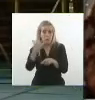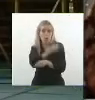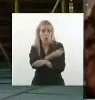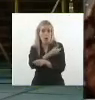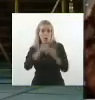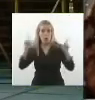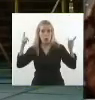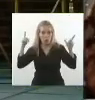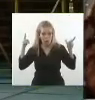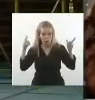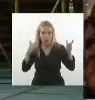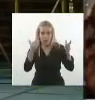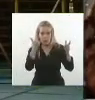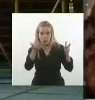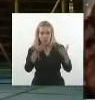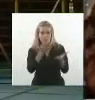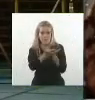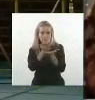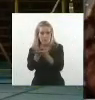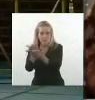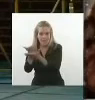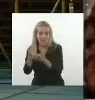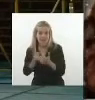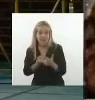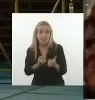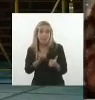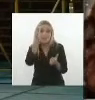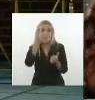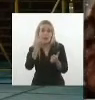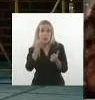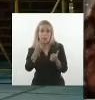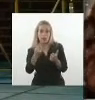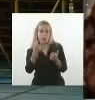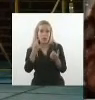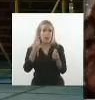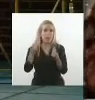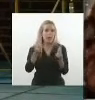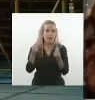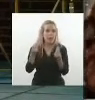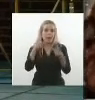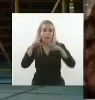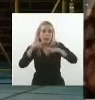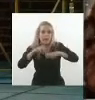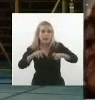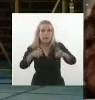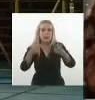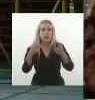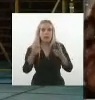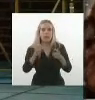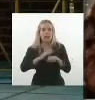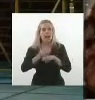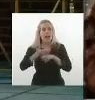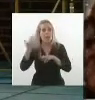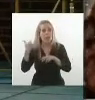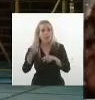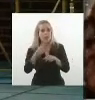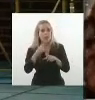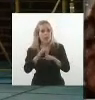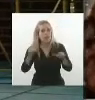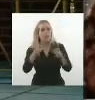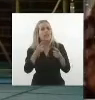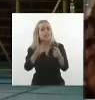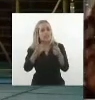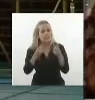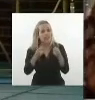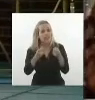nivel histórico en la historia del fondo metro internacional no solo de argentina la historia del fondo lo que sucedió es histórico es un escándalo histórico lo que